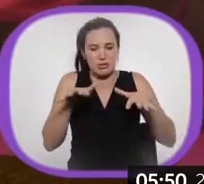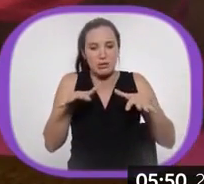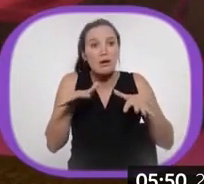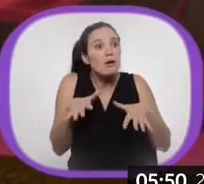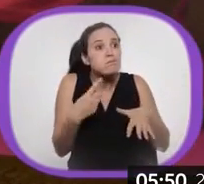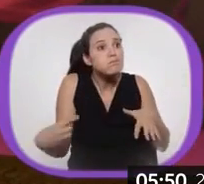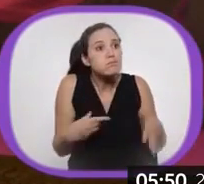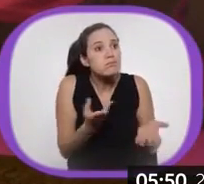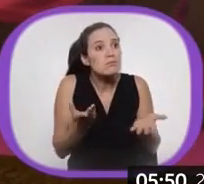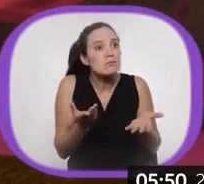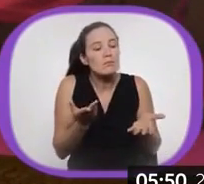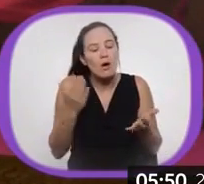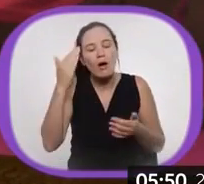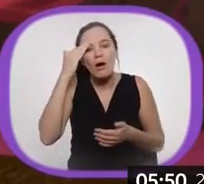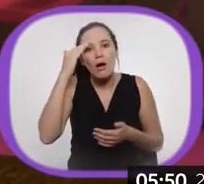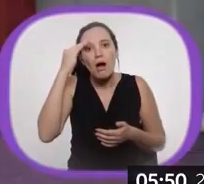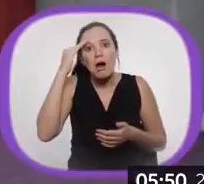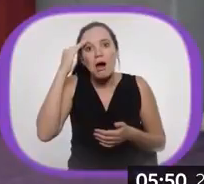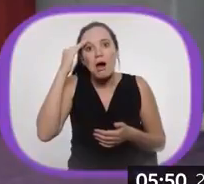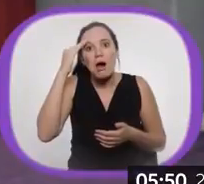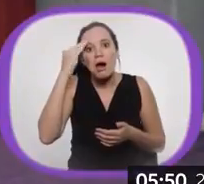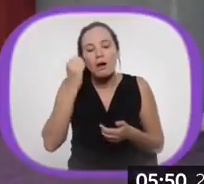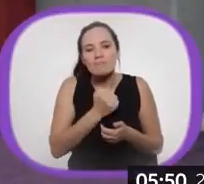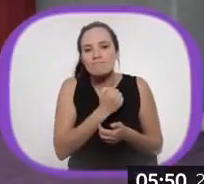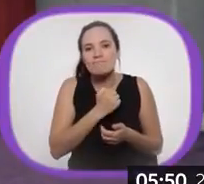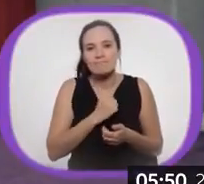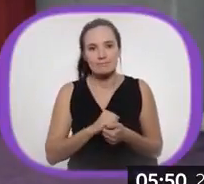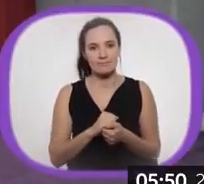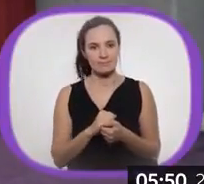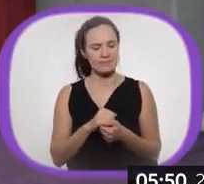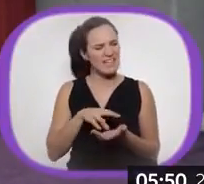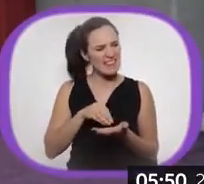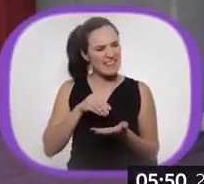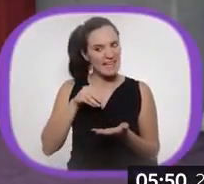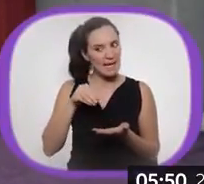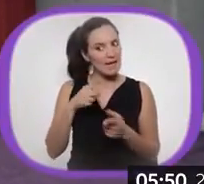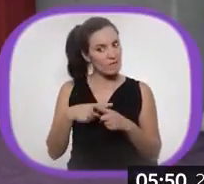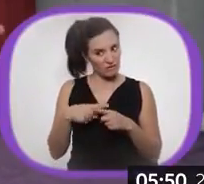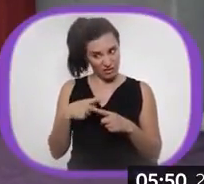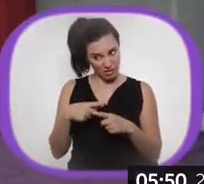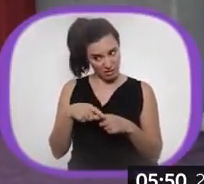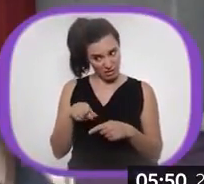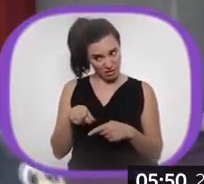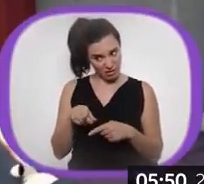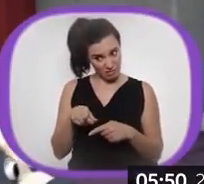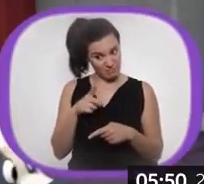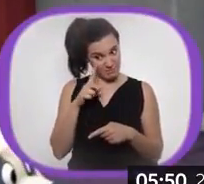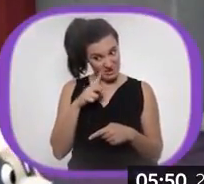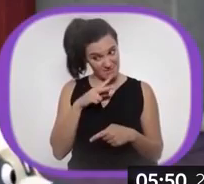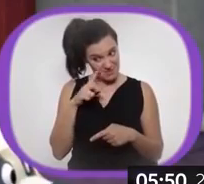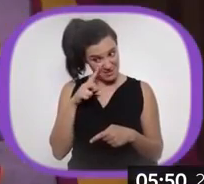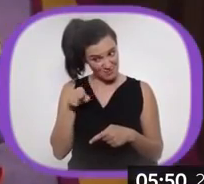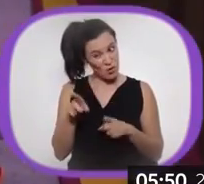ocurrió? ¡Oh, no! ¡Cielos! ¿Esta tierra es para la fiesta, Ivy? ¿No ibas a hacer algo